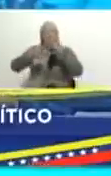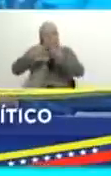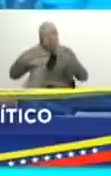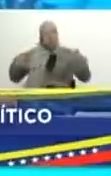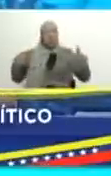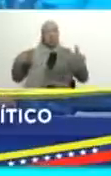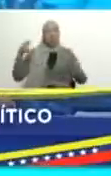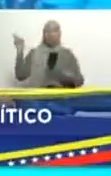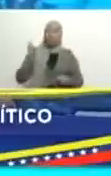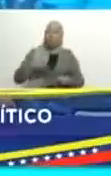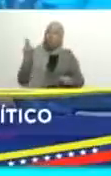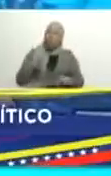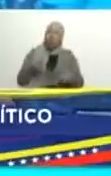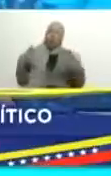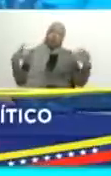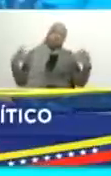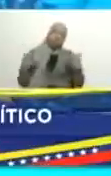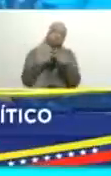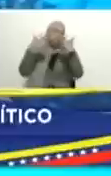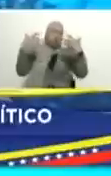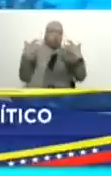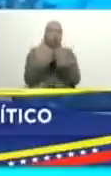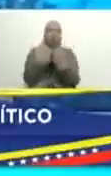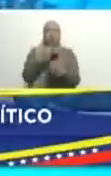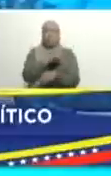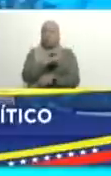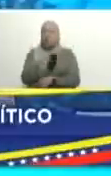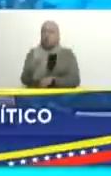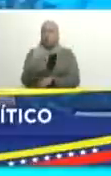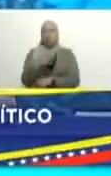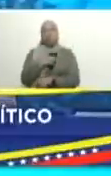más, pueblo. Nunca más patria, nunca más.